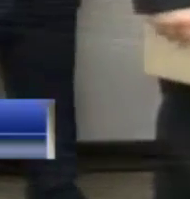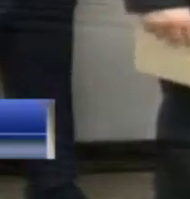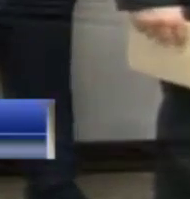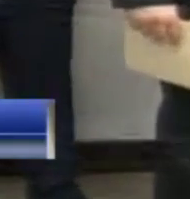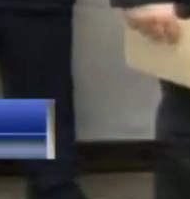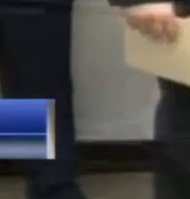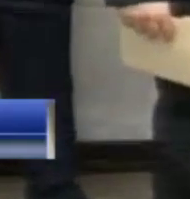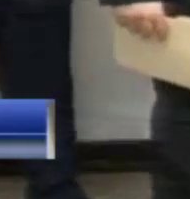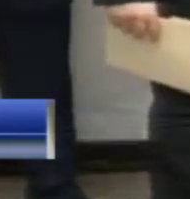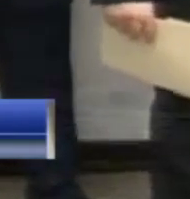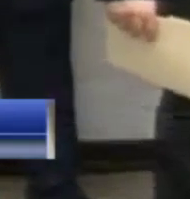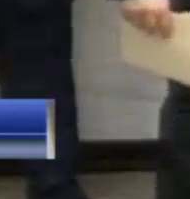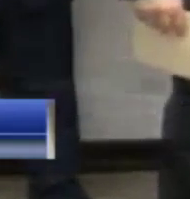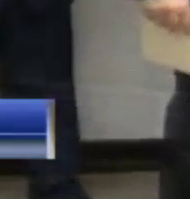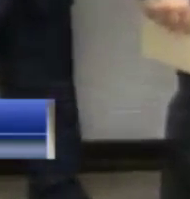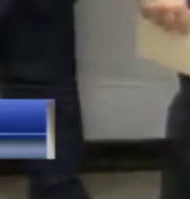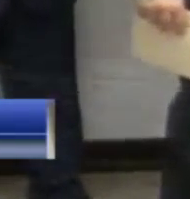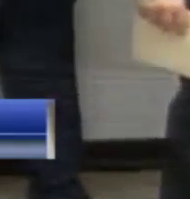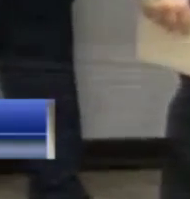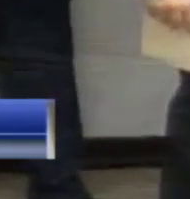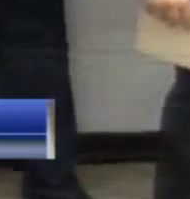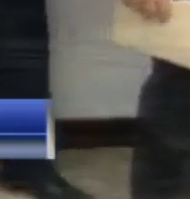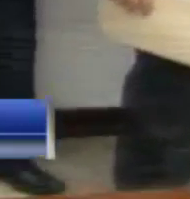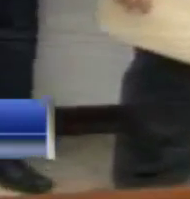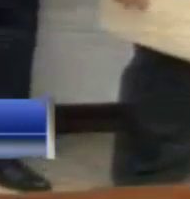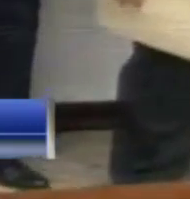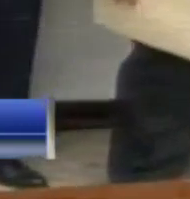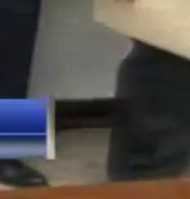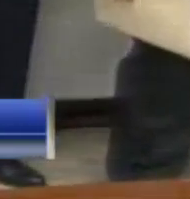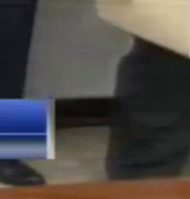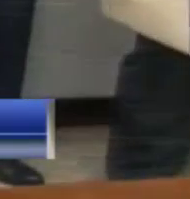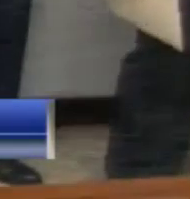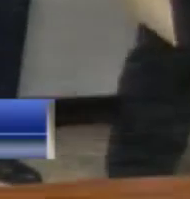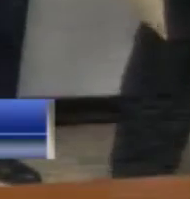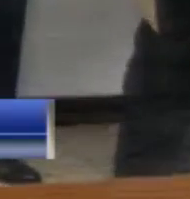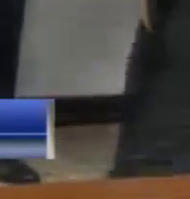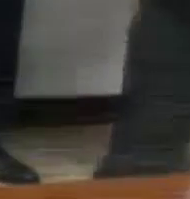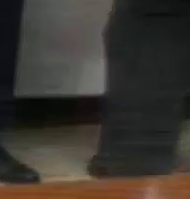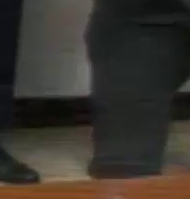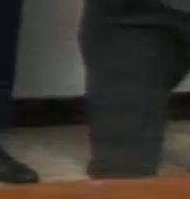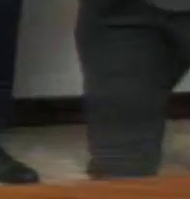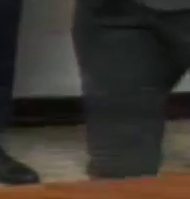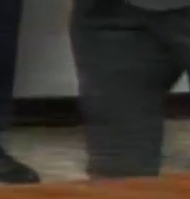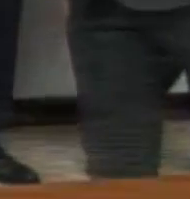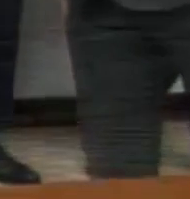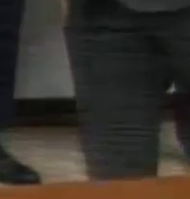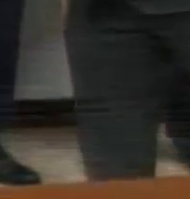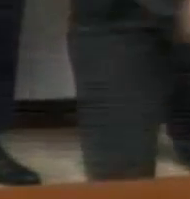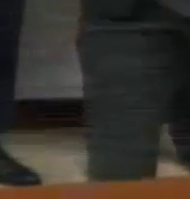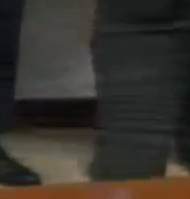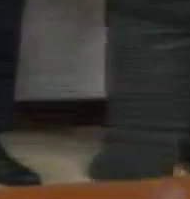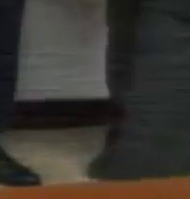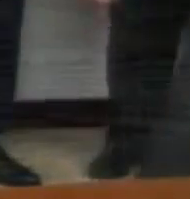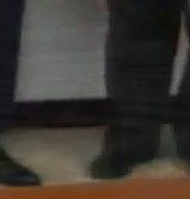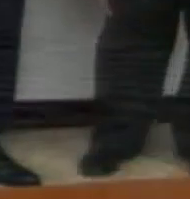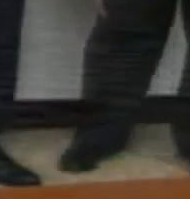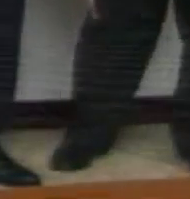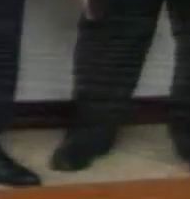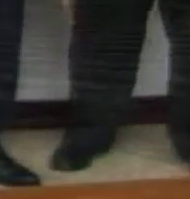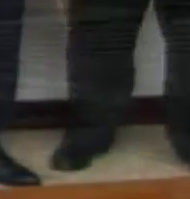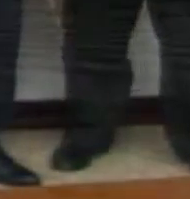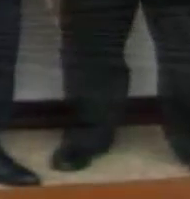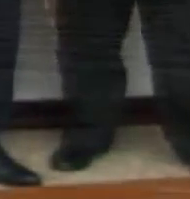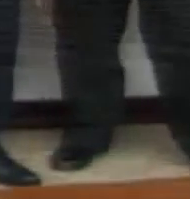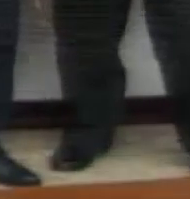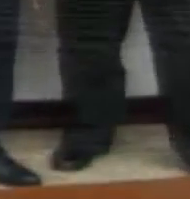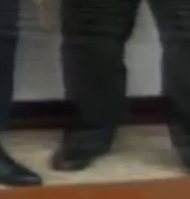Bueno, vamos a iniciar. Muchas gracias a los funcionarios del Ministerio de Hacienda y a los diputados de la Asamblea Legislativa que nos